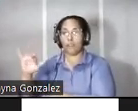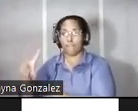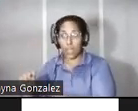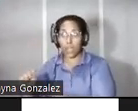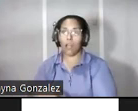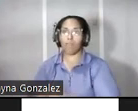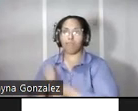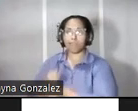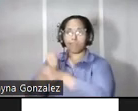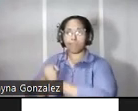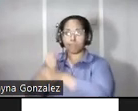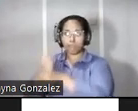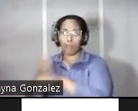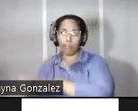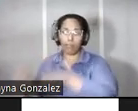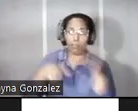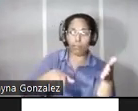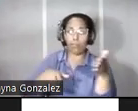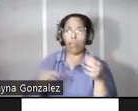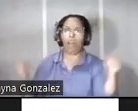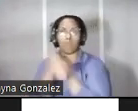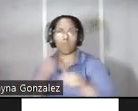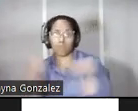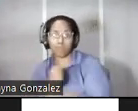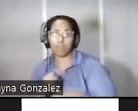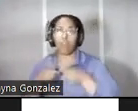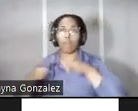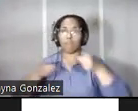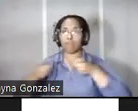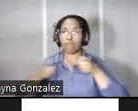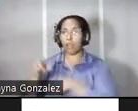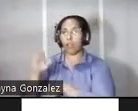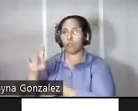de la muerte, la lucha por controlar la tuberculosis en Puerto Rico,